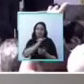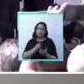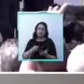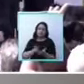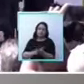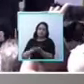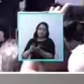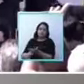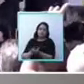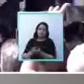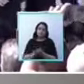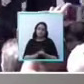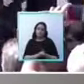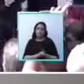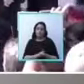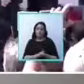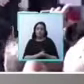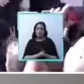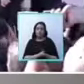aquel momento,